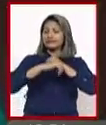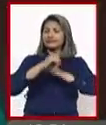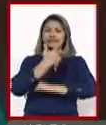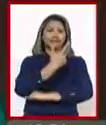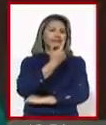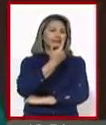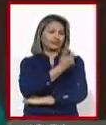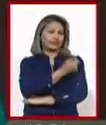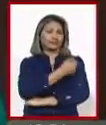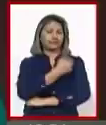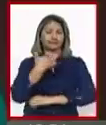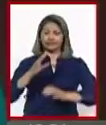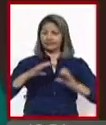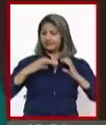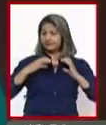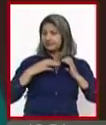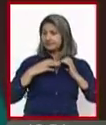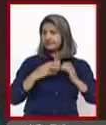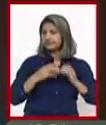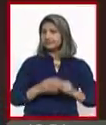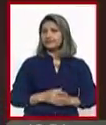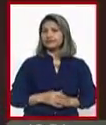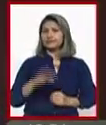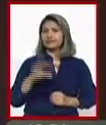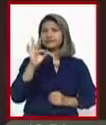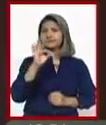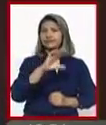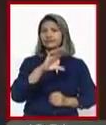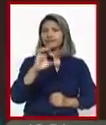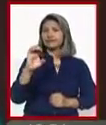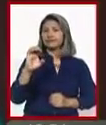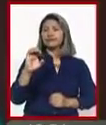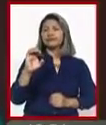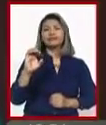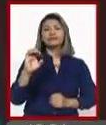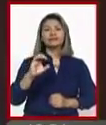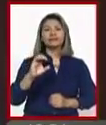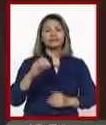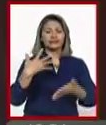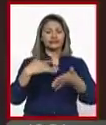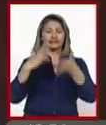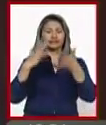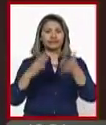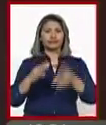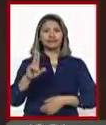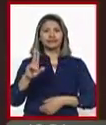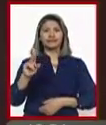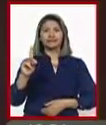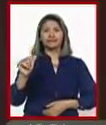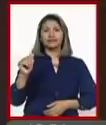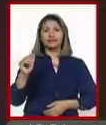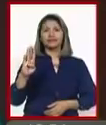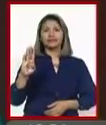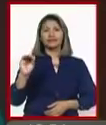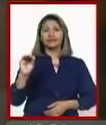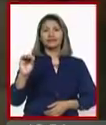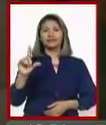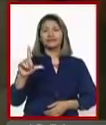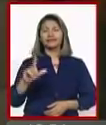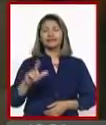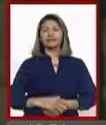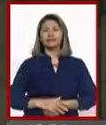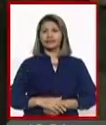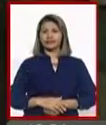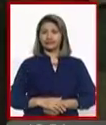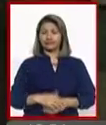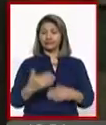vacunación. Estamos capacitando a 900 estudiantes que ha ofertado la UDABOL para vacunar en la gerencia de la Red Sur.